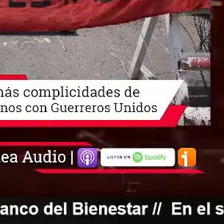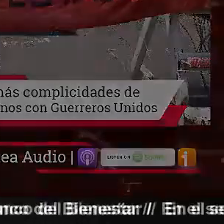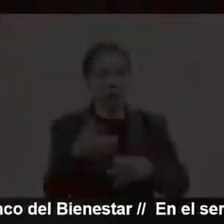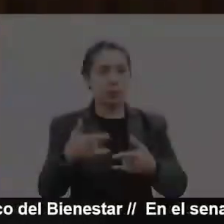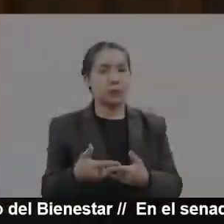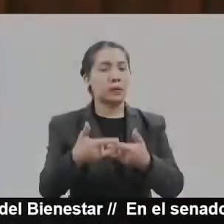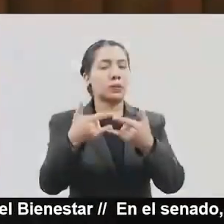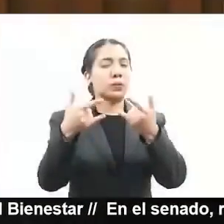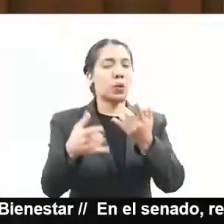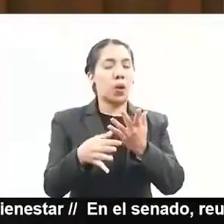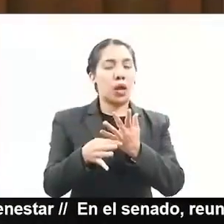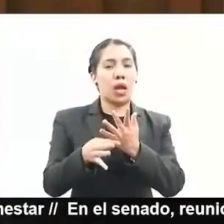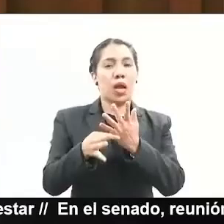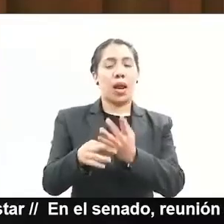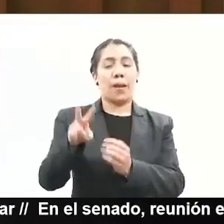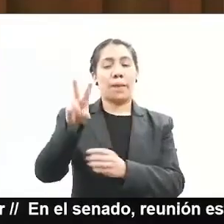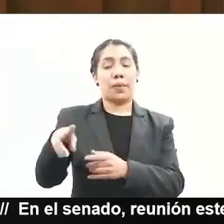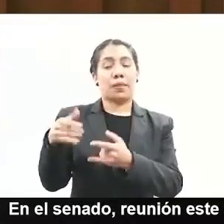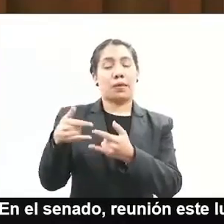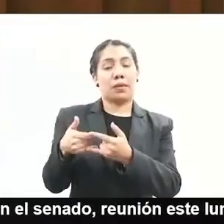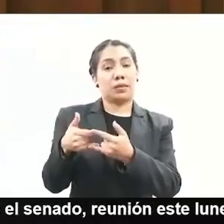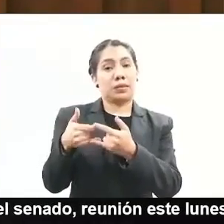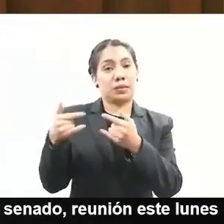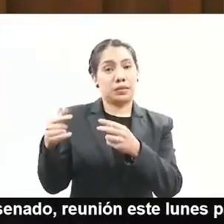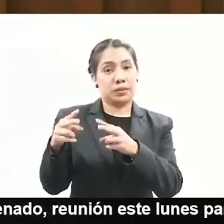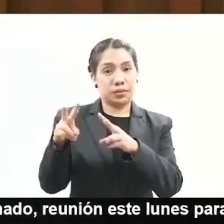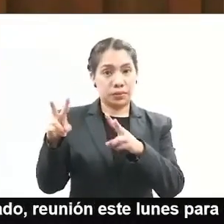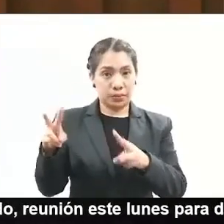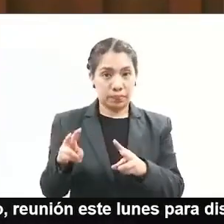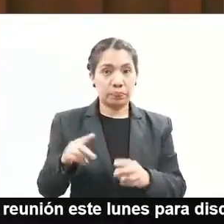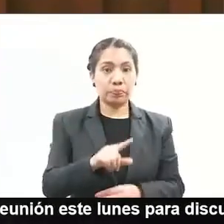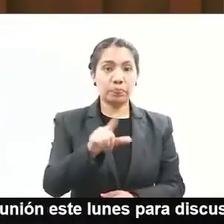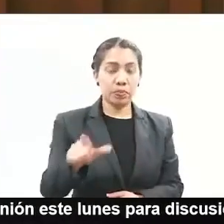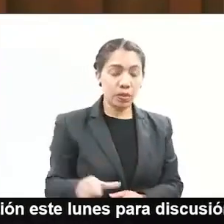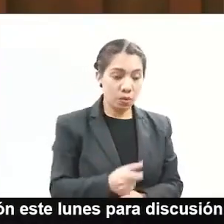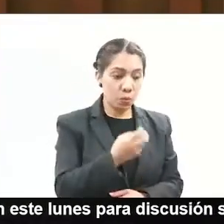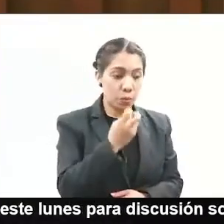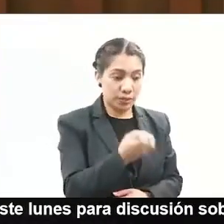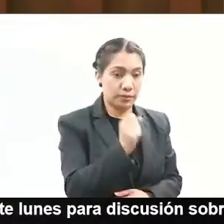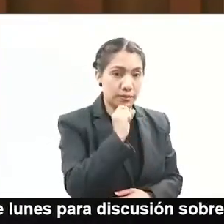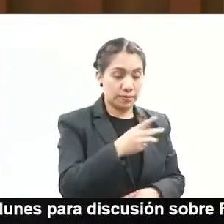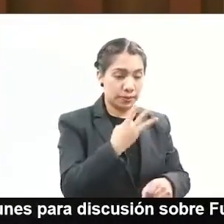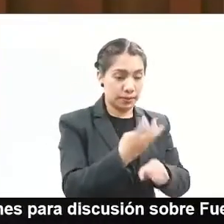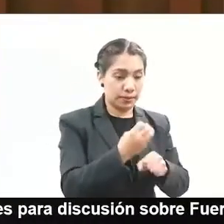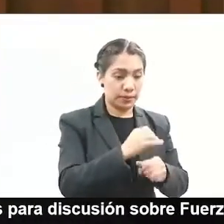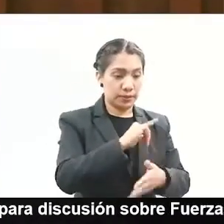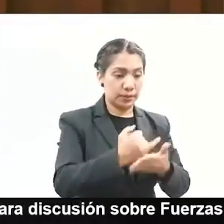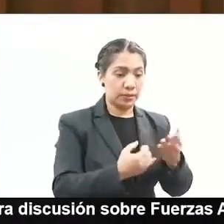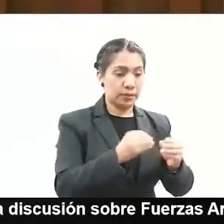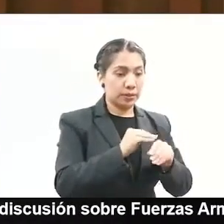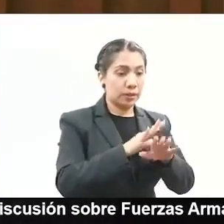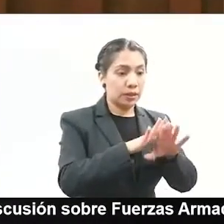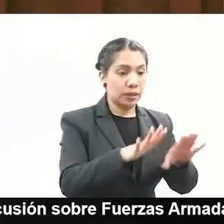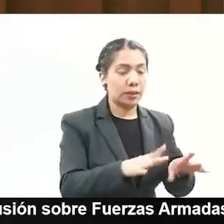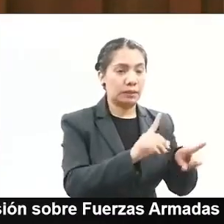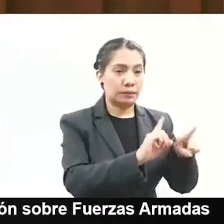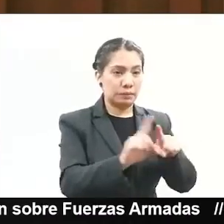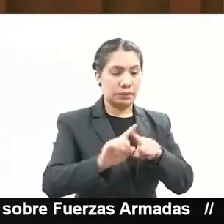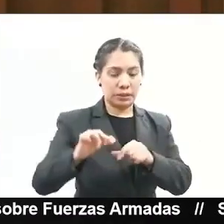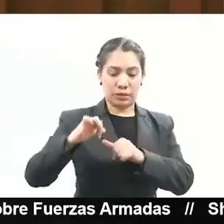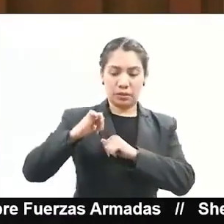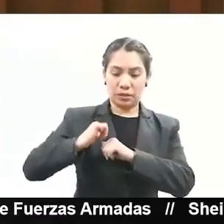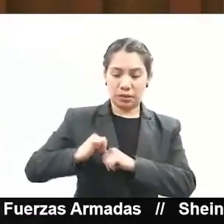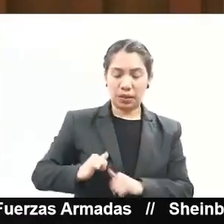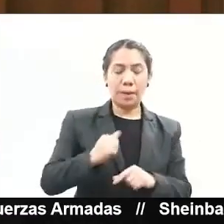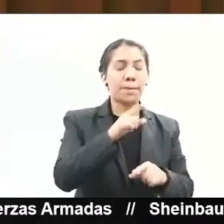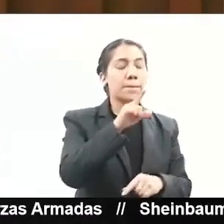escucharlo. También ese tercer informe del GIEI muestra que todas las corporaciones, el Ejército, el SISEN, la Policía Federal y la Policía